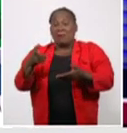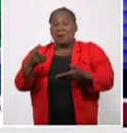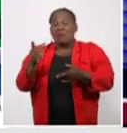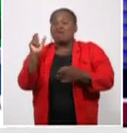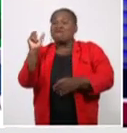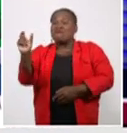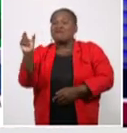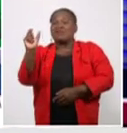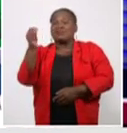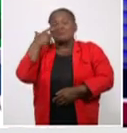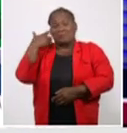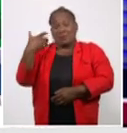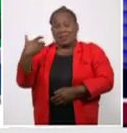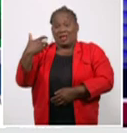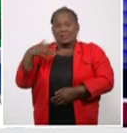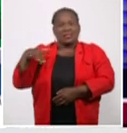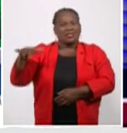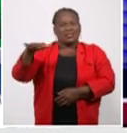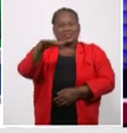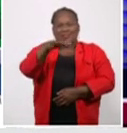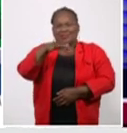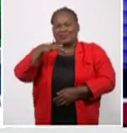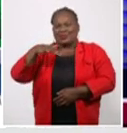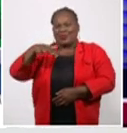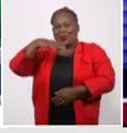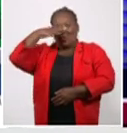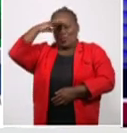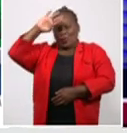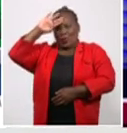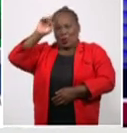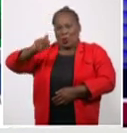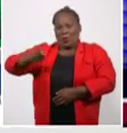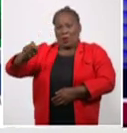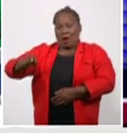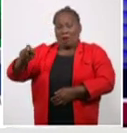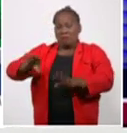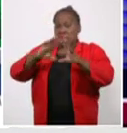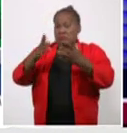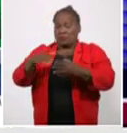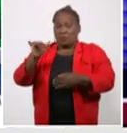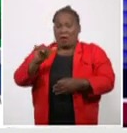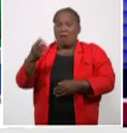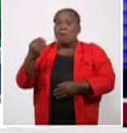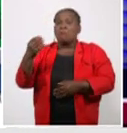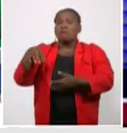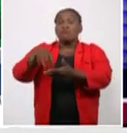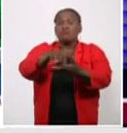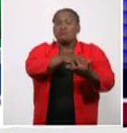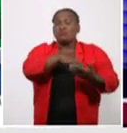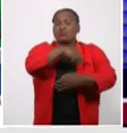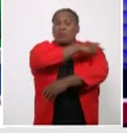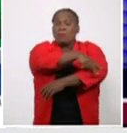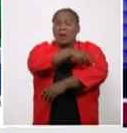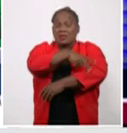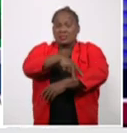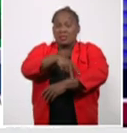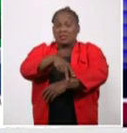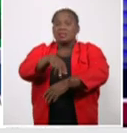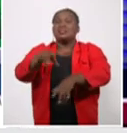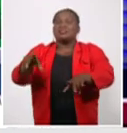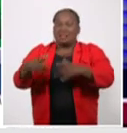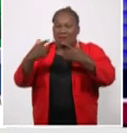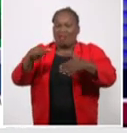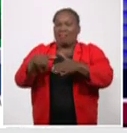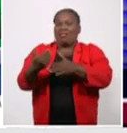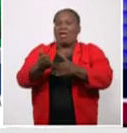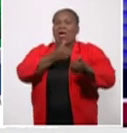para todos los cubanos y para el mundo. En muchos lugares se celebra que es el Día de los Enamorados, un